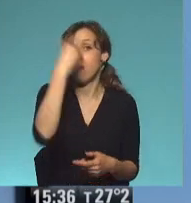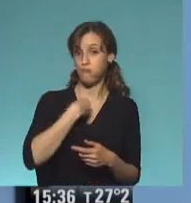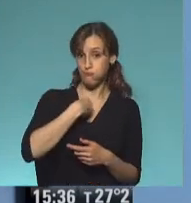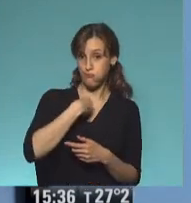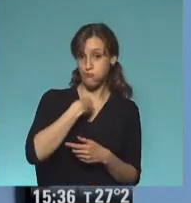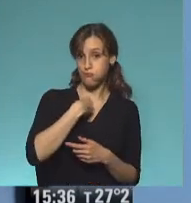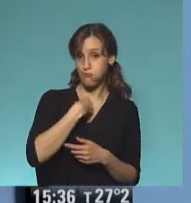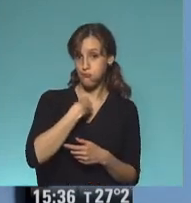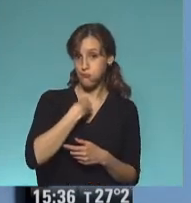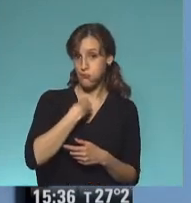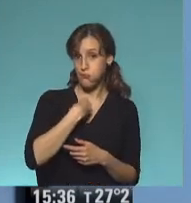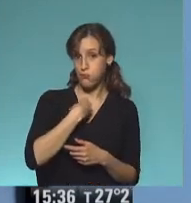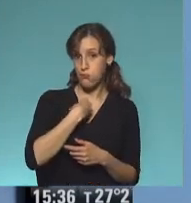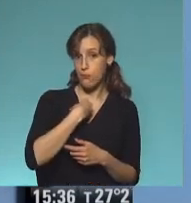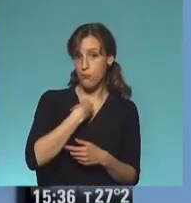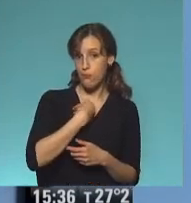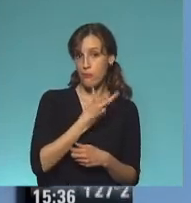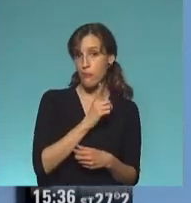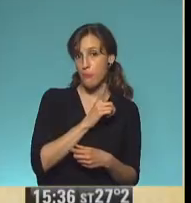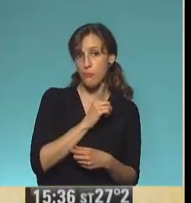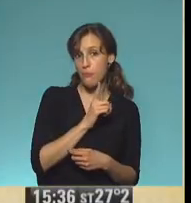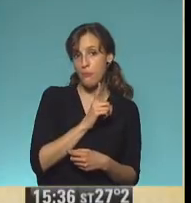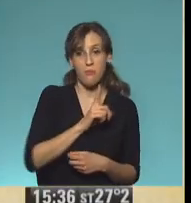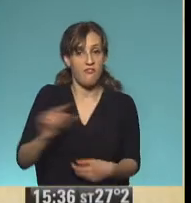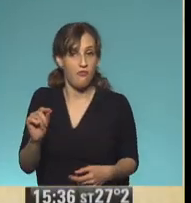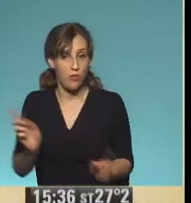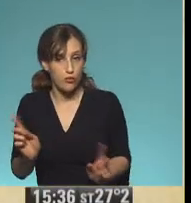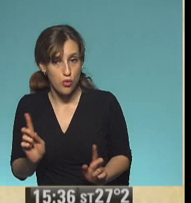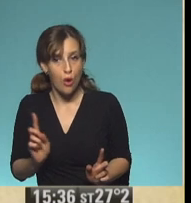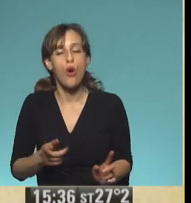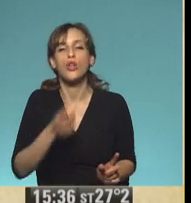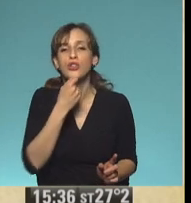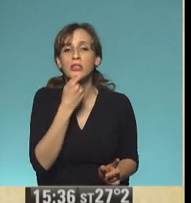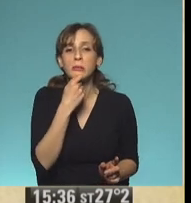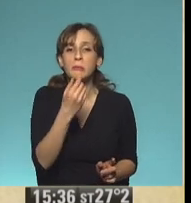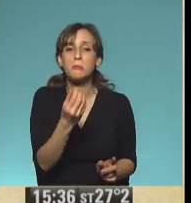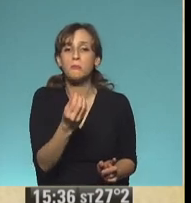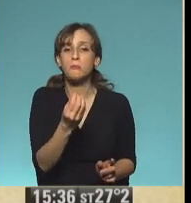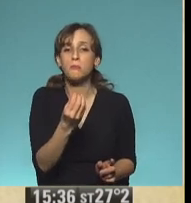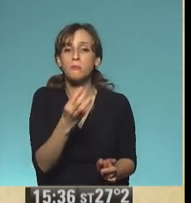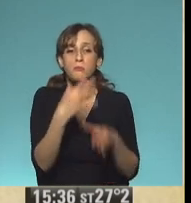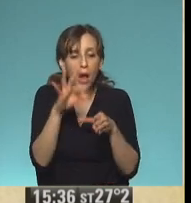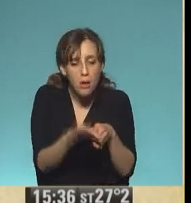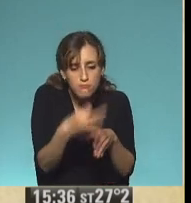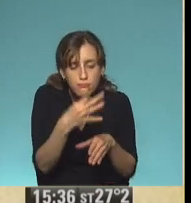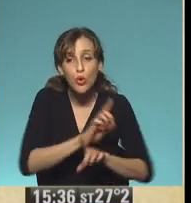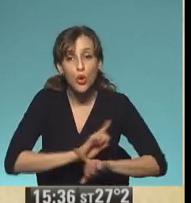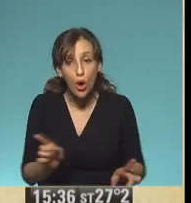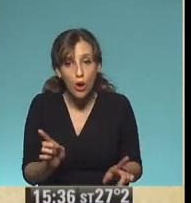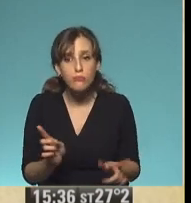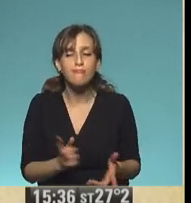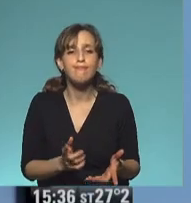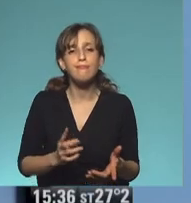no me voy enseguida. Y si no lo como, la pancita seguirá haciendo tuit, tuit, qué sé yo. Y eligió buscar un grano de maíz